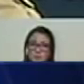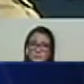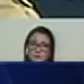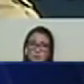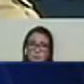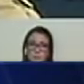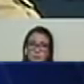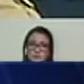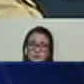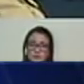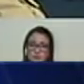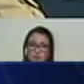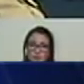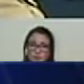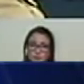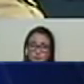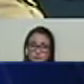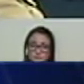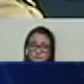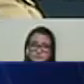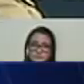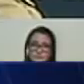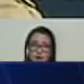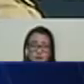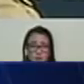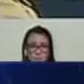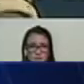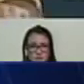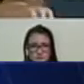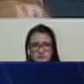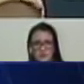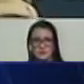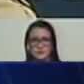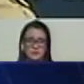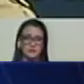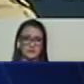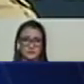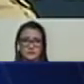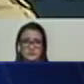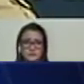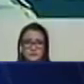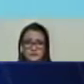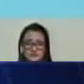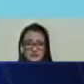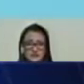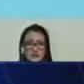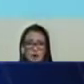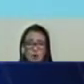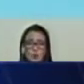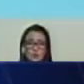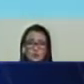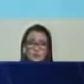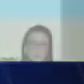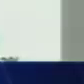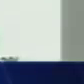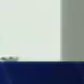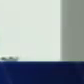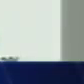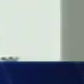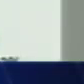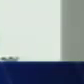contra 45% del voto nacional. Porque así es como se evalúan las elecciones. Eso lo saben todas las personas que se acerquen al